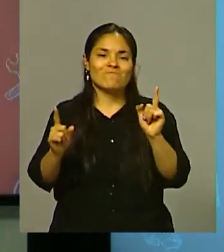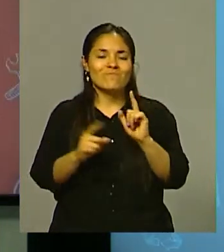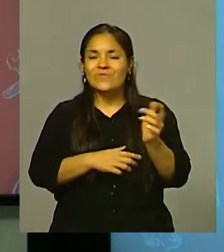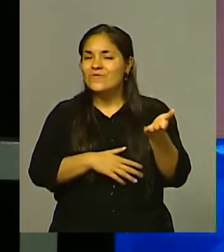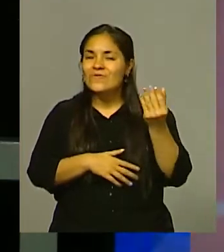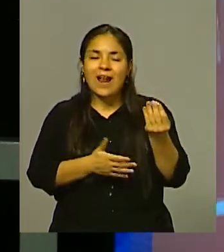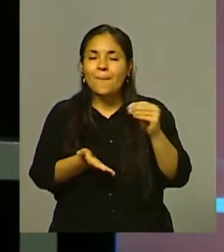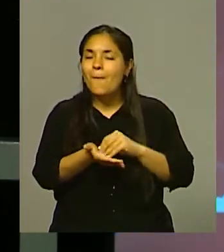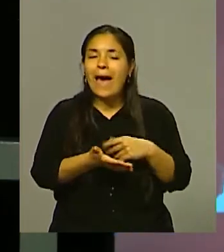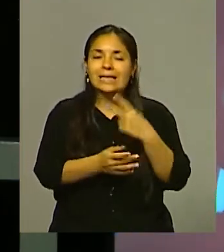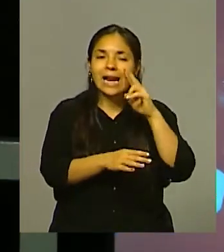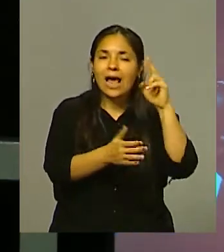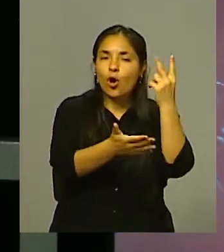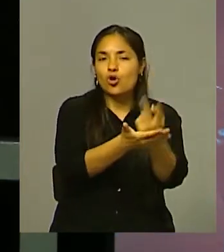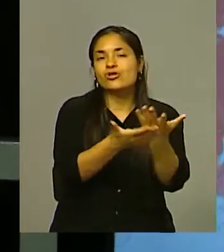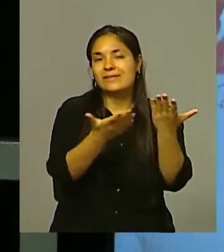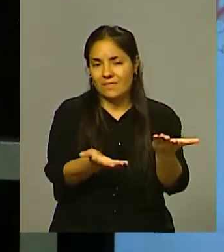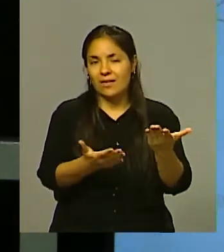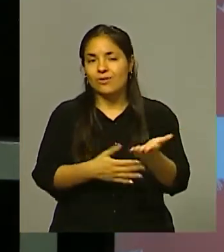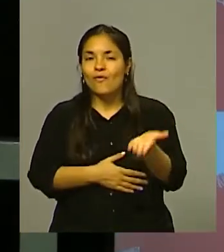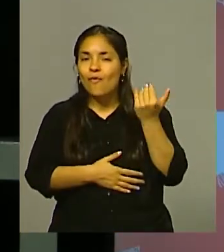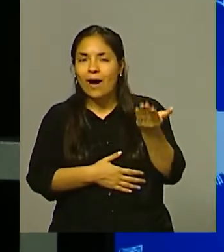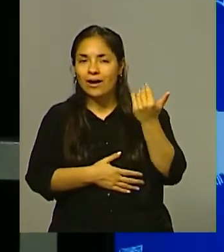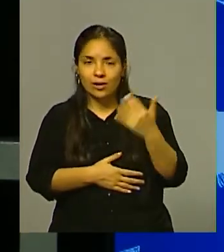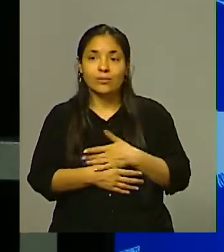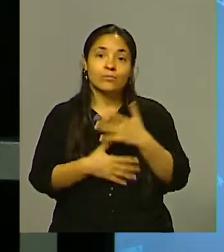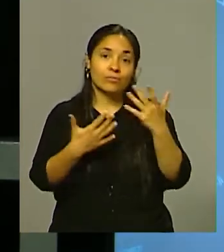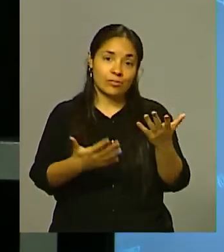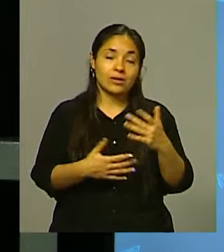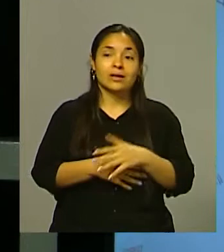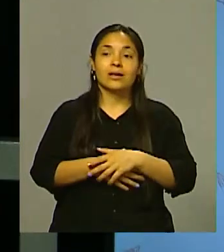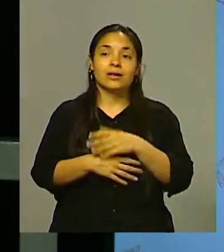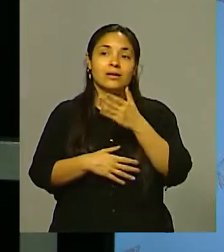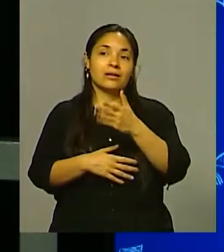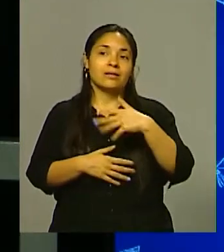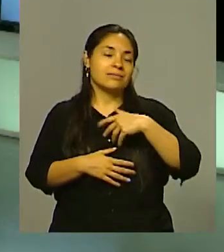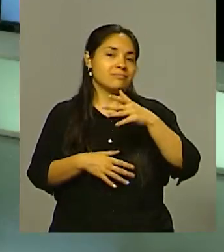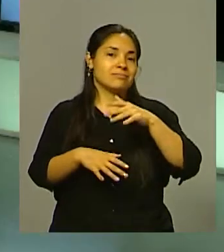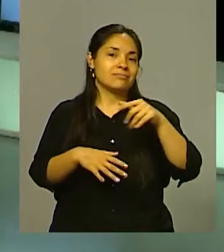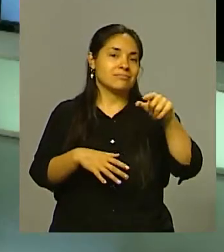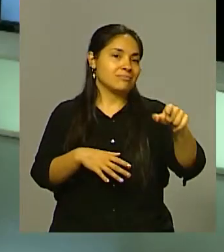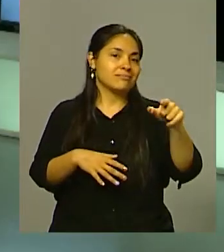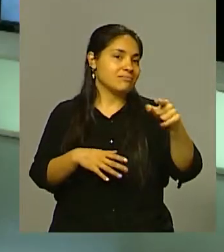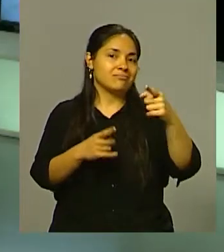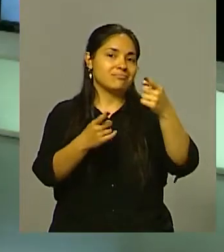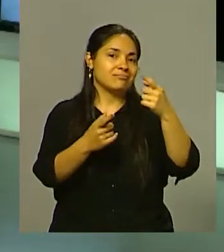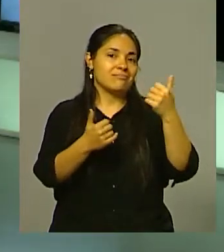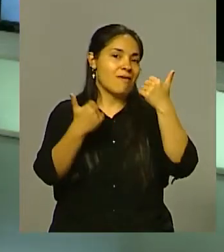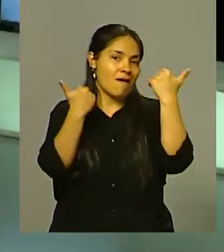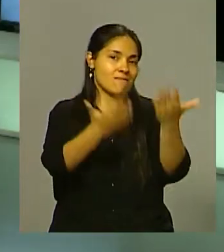porque es indudable que, hablando en plata, se merece un monumento. Claro, claro.